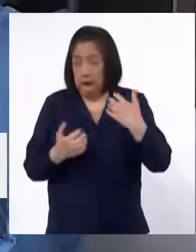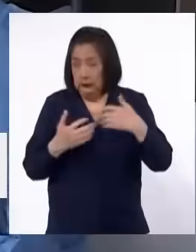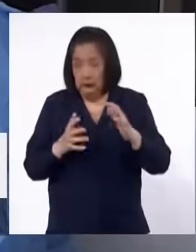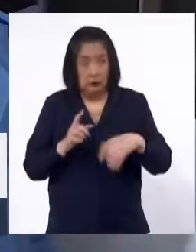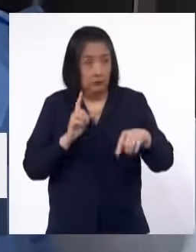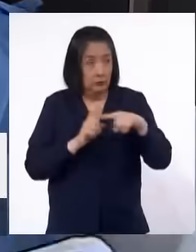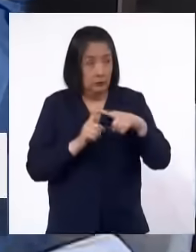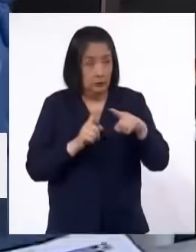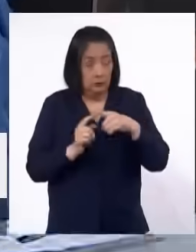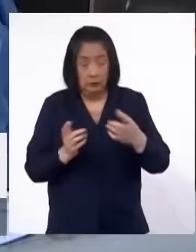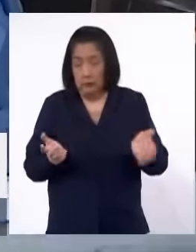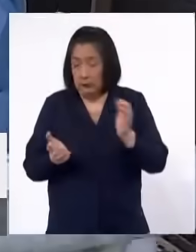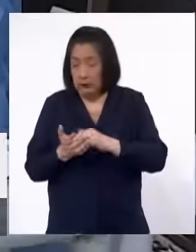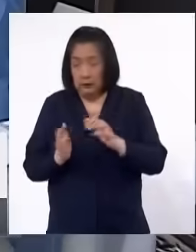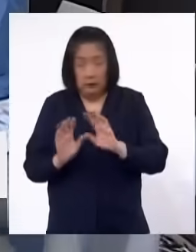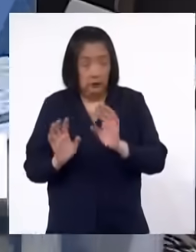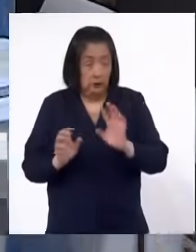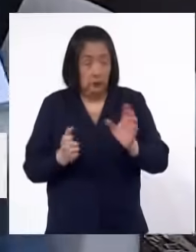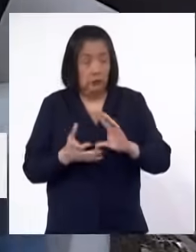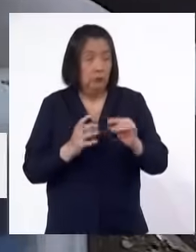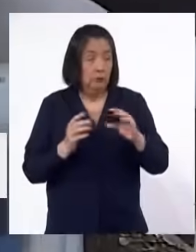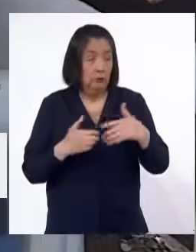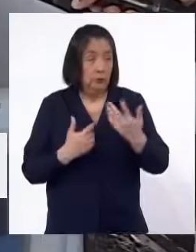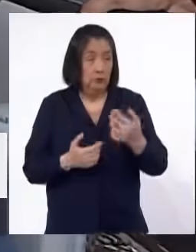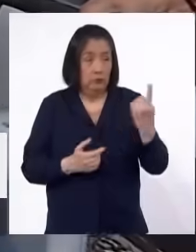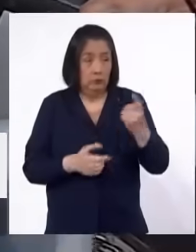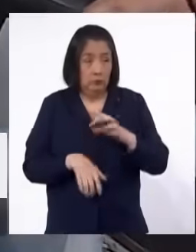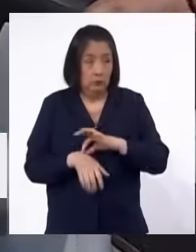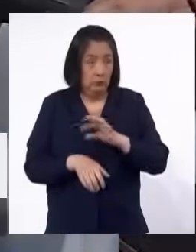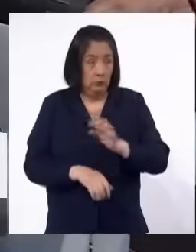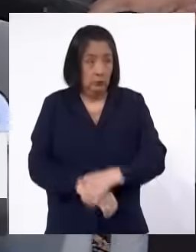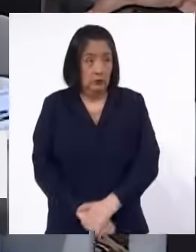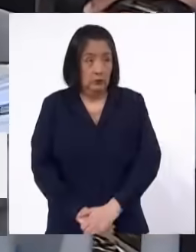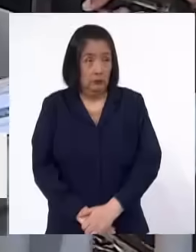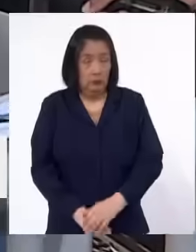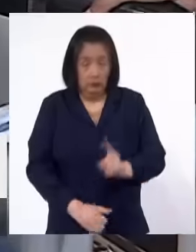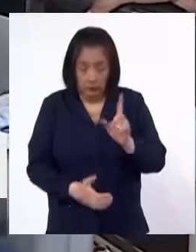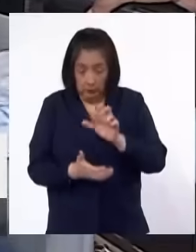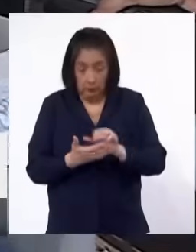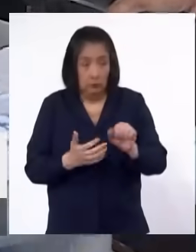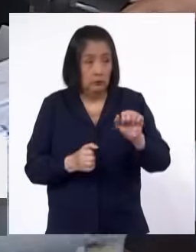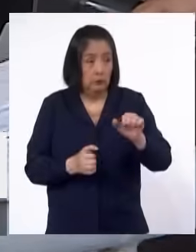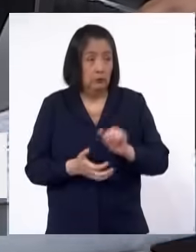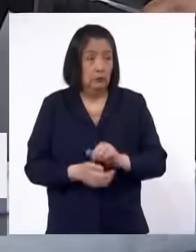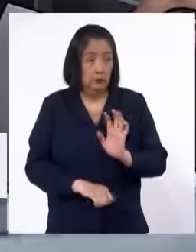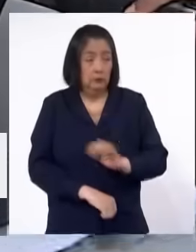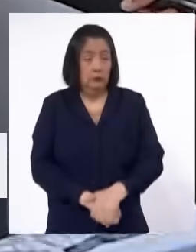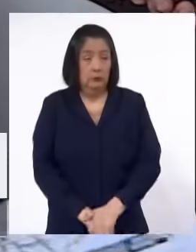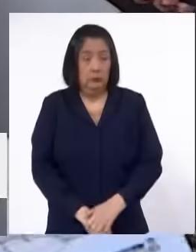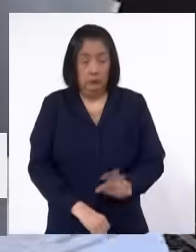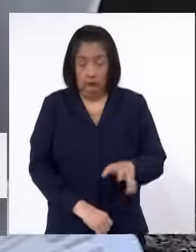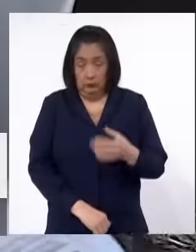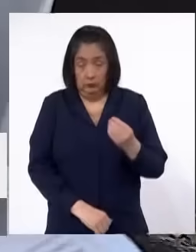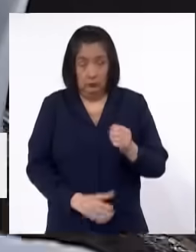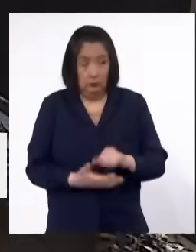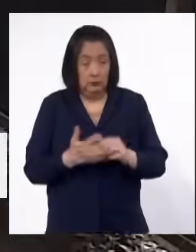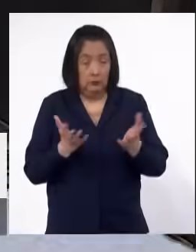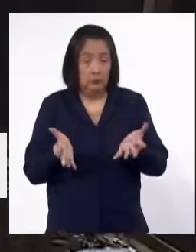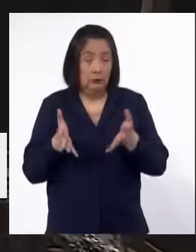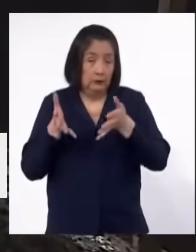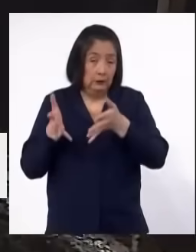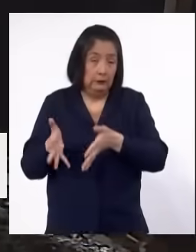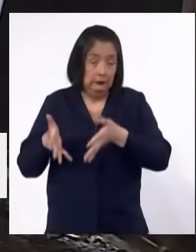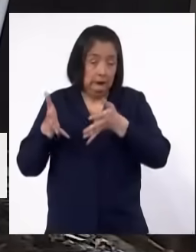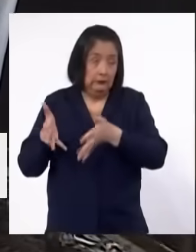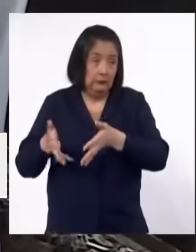sacar otra prueba. Ya solamente con el médico de salud. Un mes aproximadamente. ¿Por qué? Porque queda rasgos